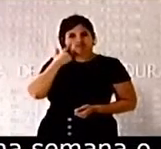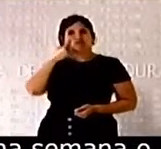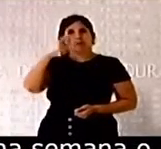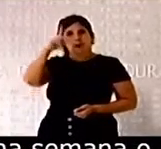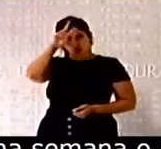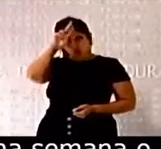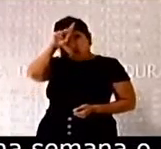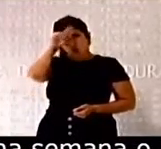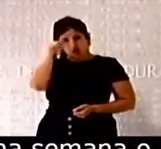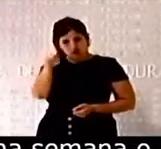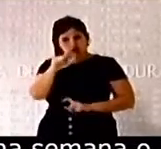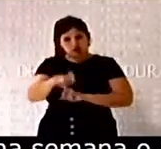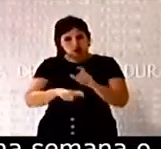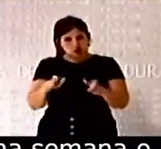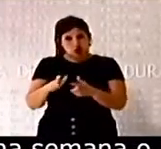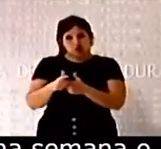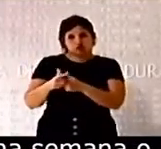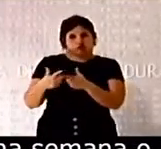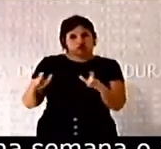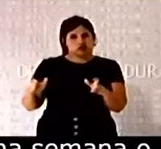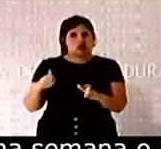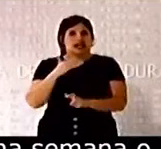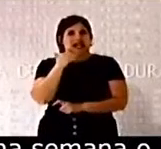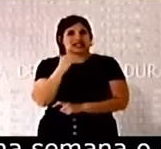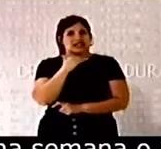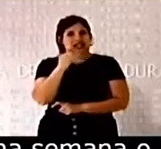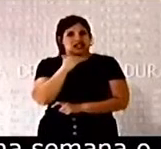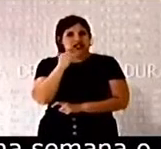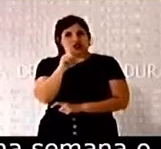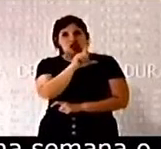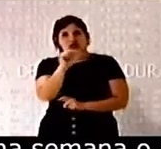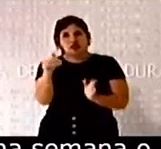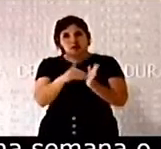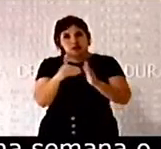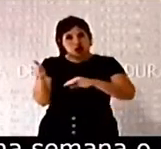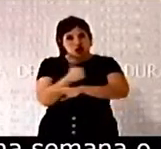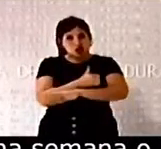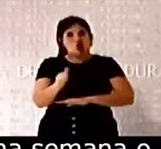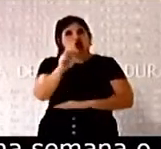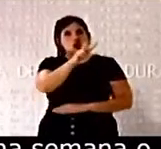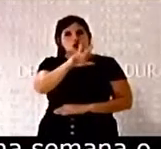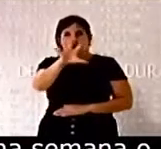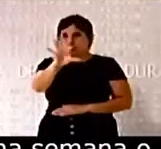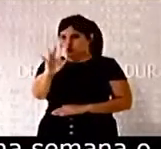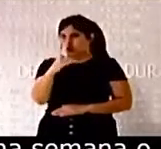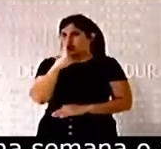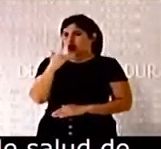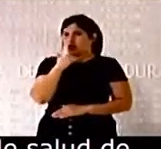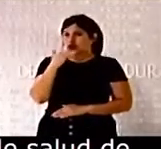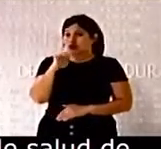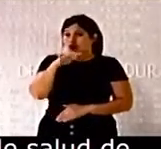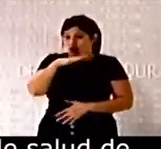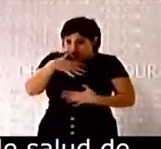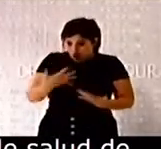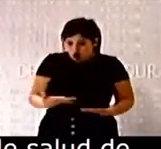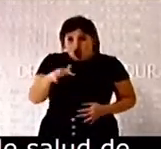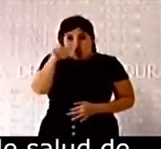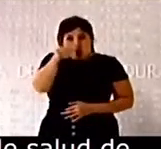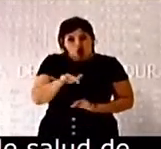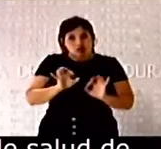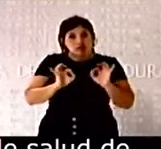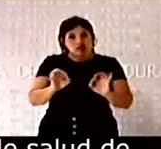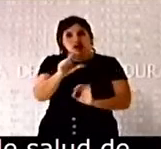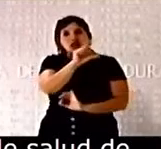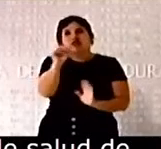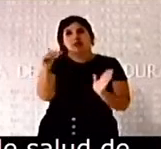salud de Plasencia, que eran cercanos a los 250 casos por 100.000 habitantes, hoy tenemos que hablar de una incidencia en Plasencia de 90 casos por